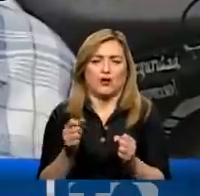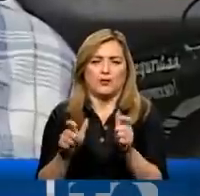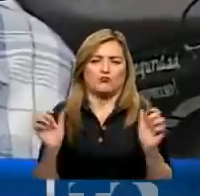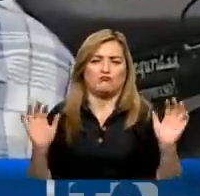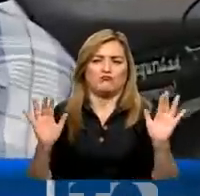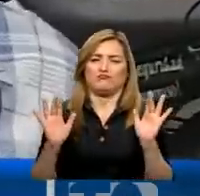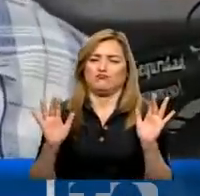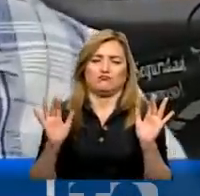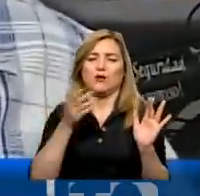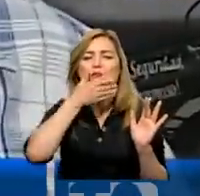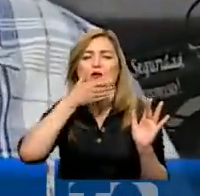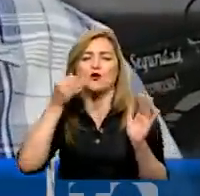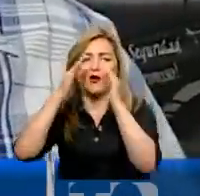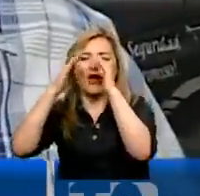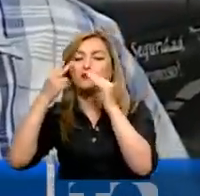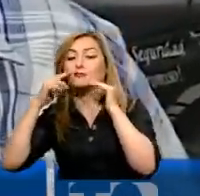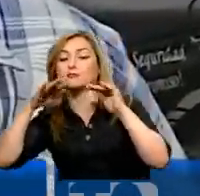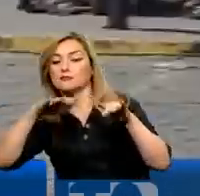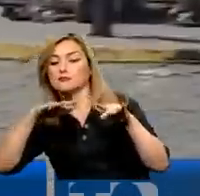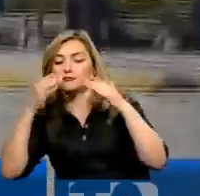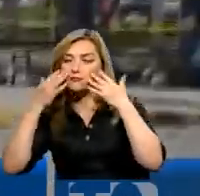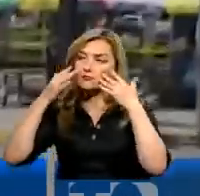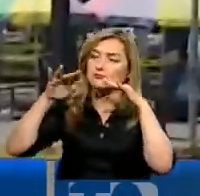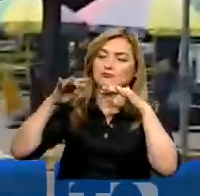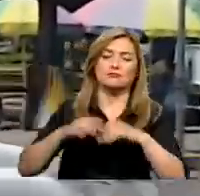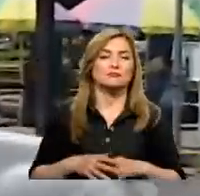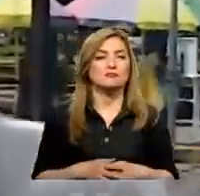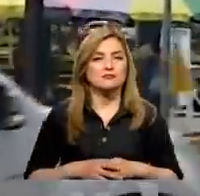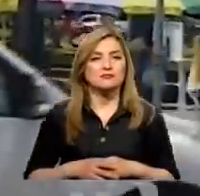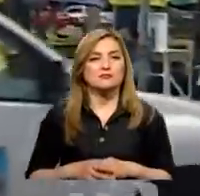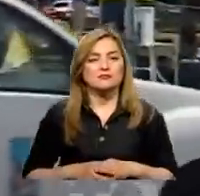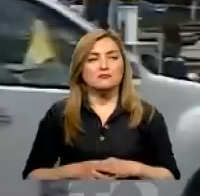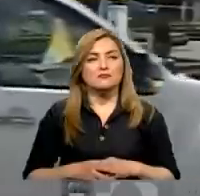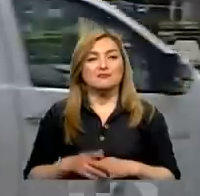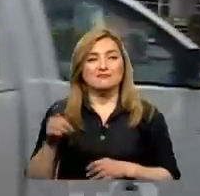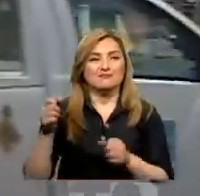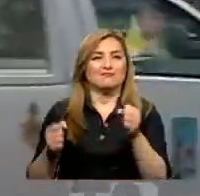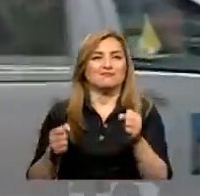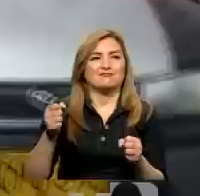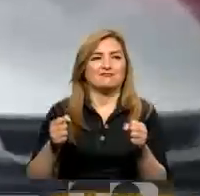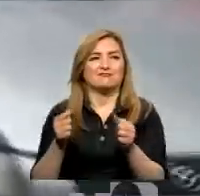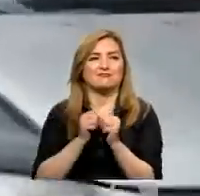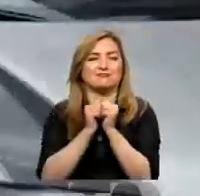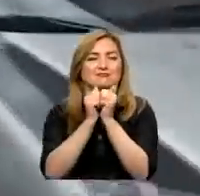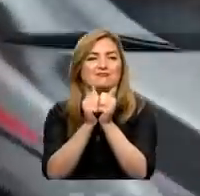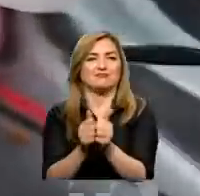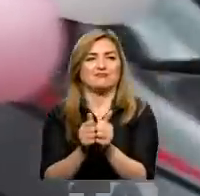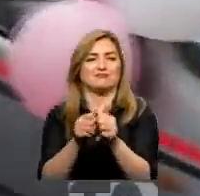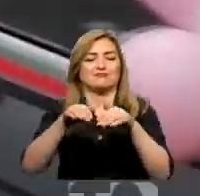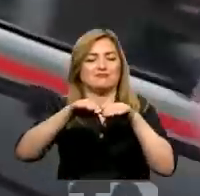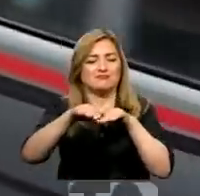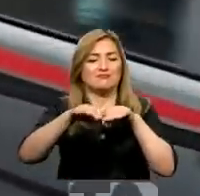lo mejor de la Purita a todos los hogares de aquí de la provincia del Carchi. Los recorridos los realiza en el Papamóvil acompañada de una pequeña